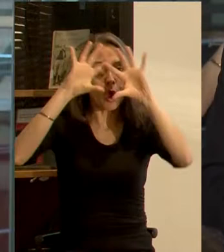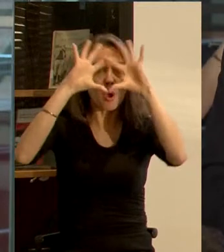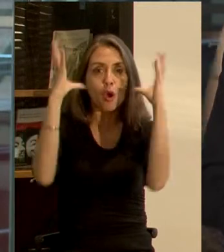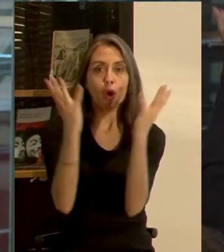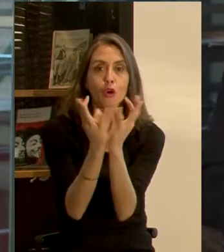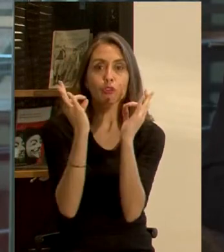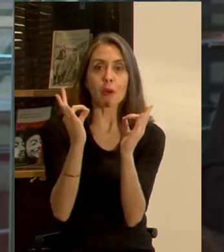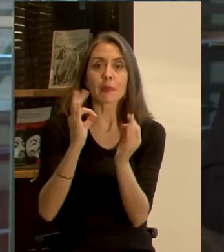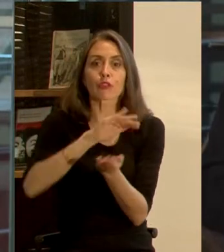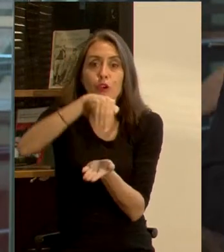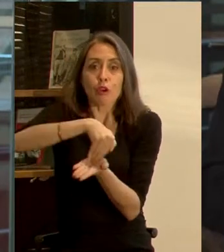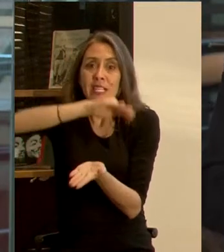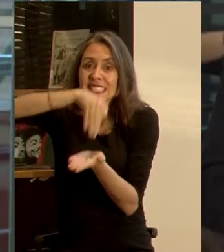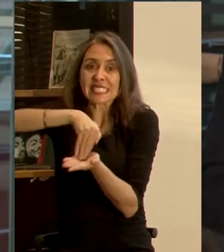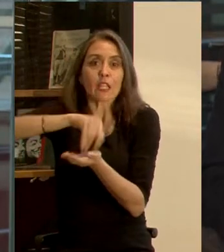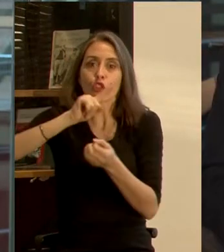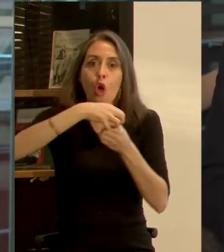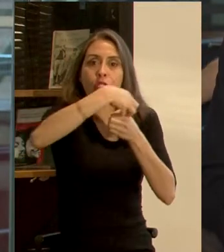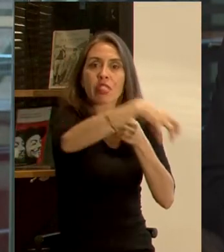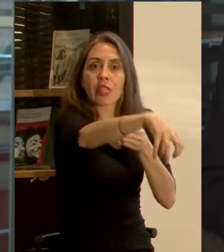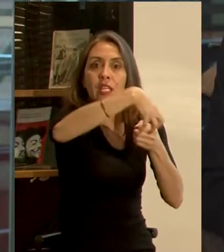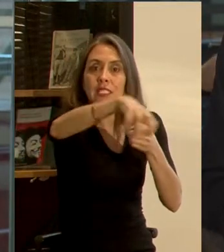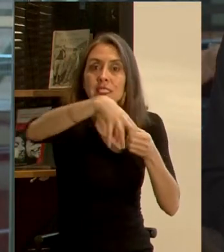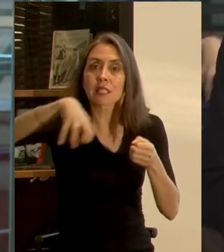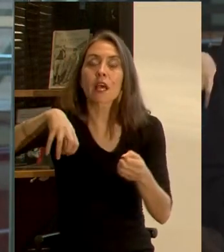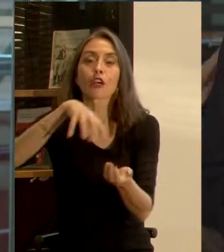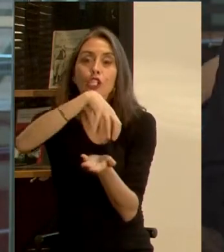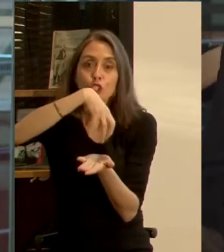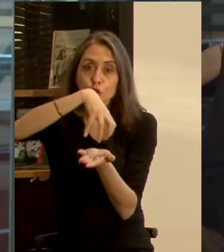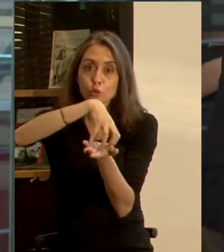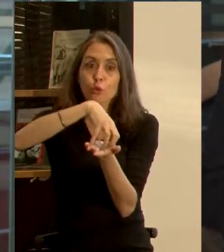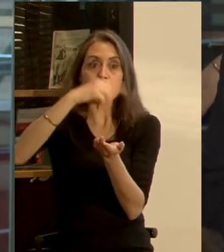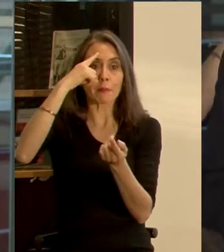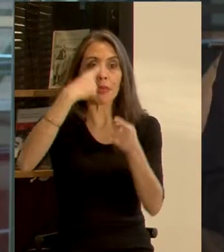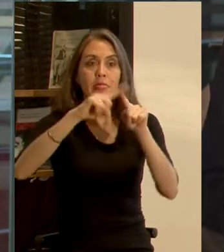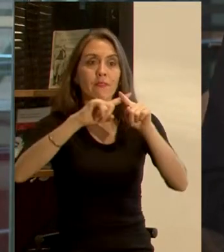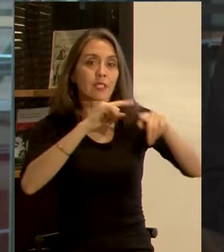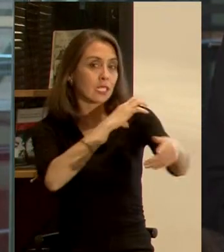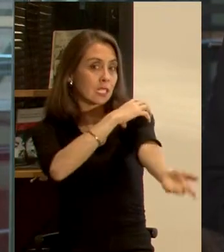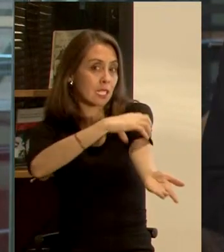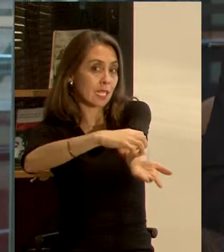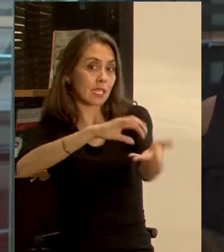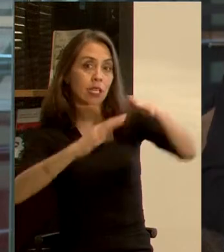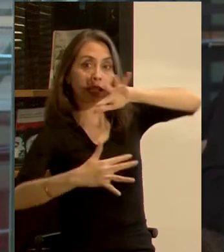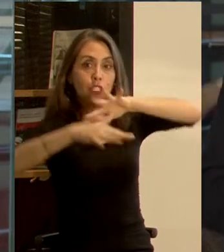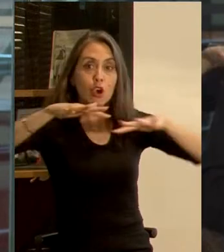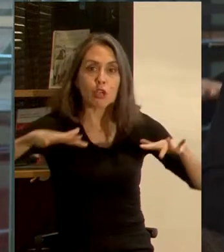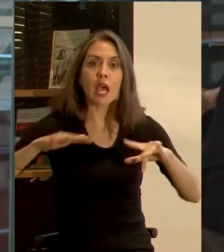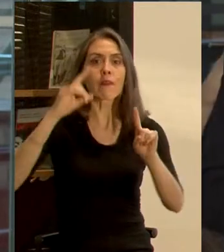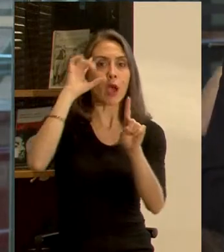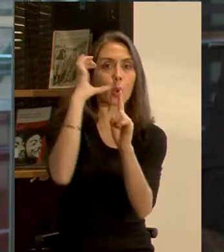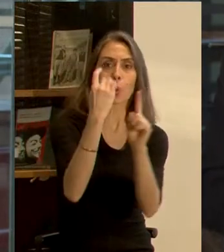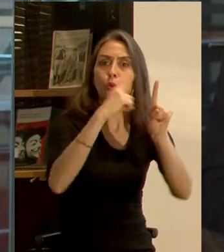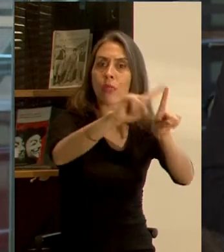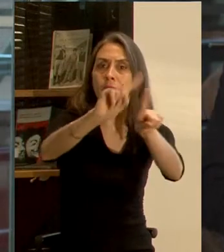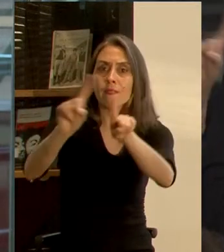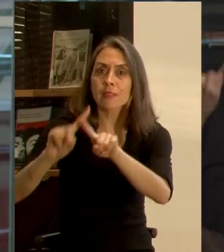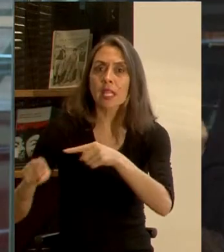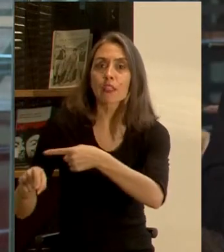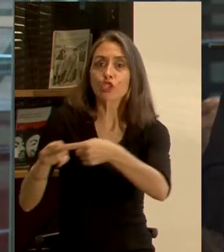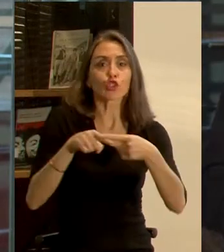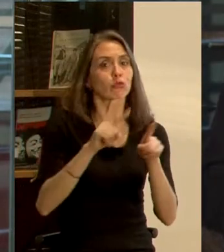y descentralizada, que piense a las ciudades de la diversidad geográfica, cultural y social de nuestro largo